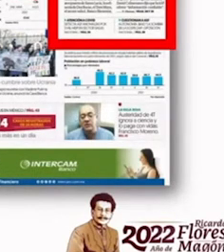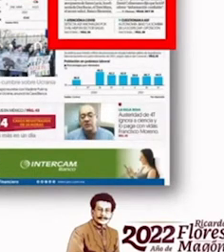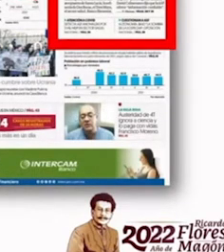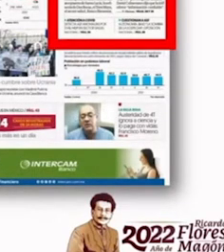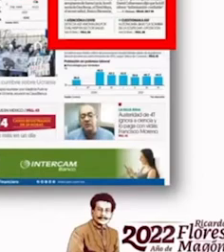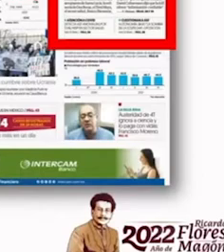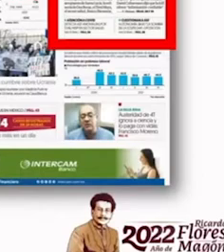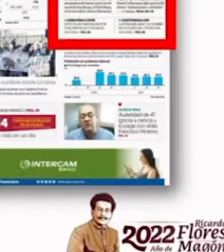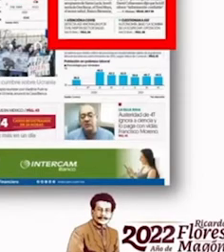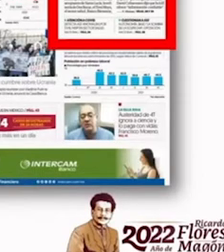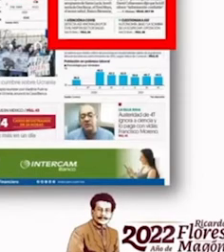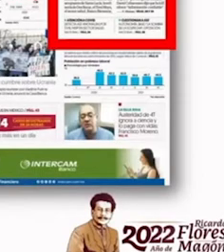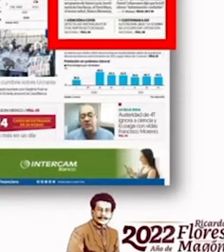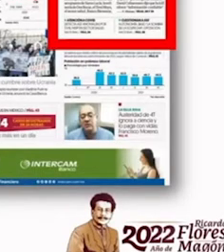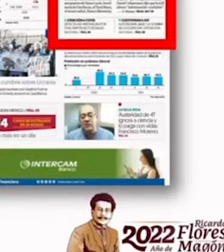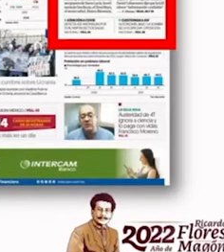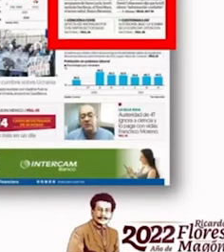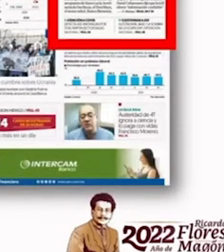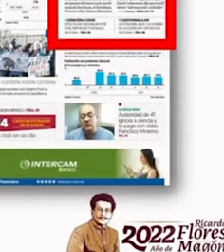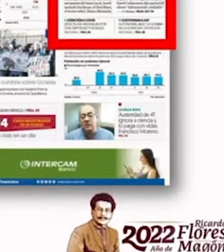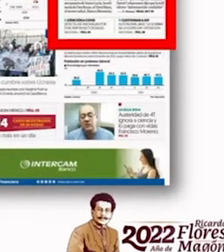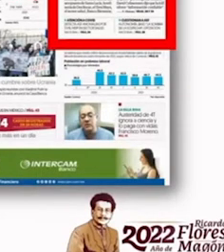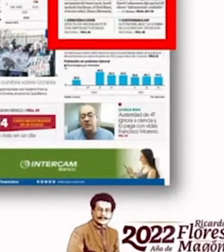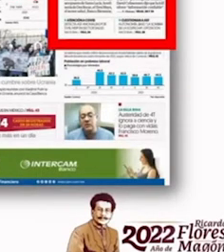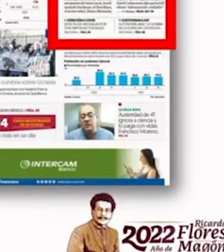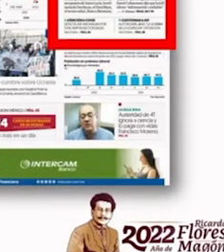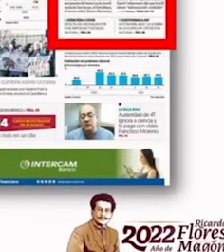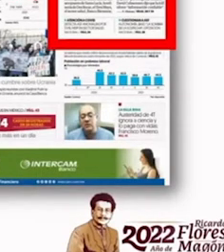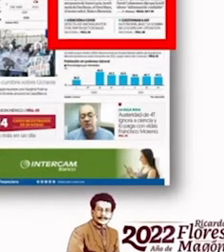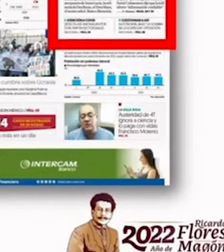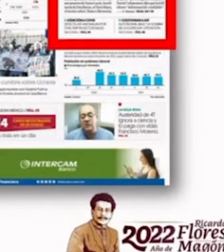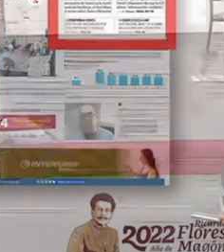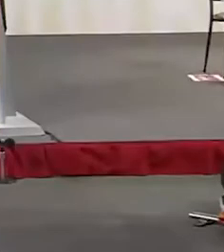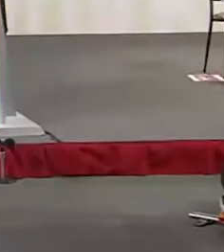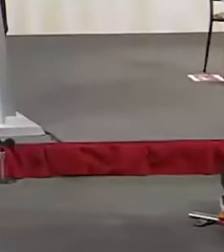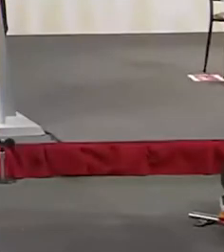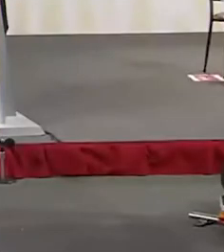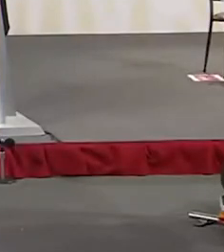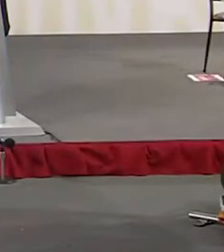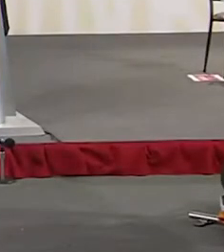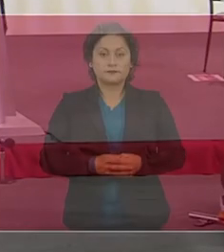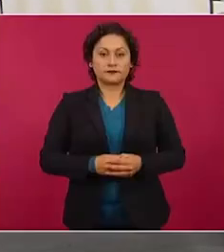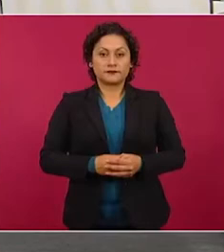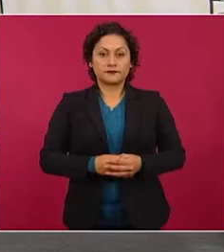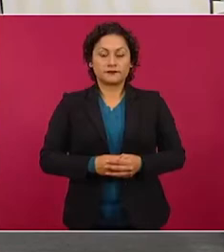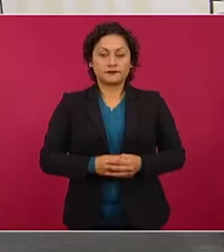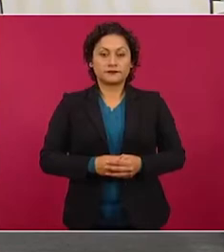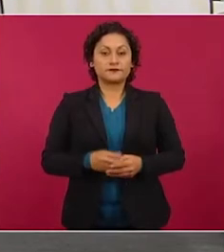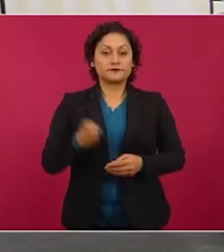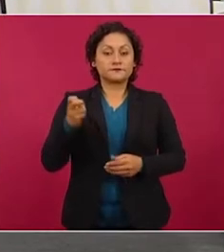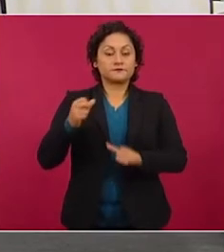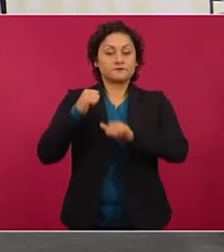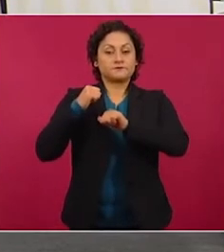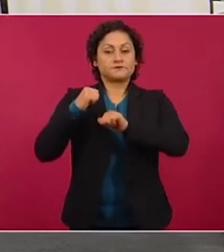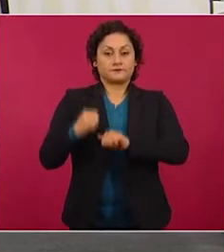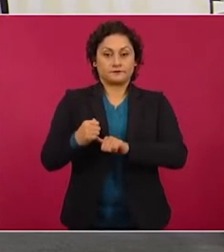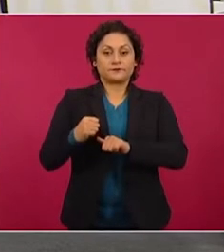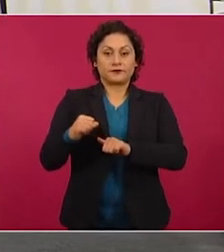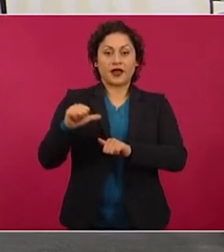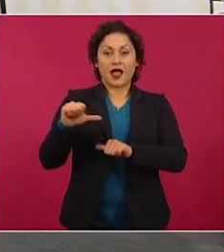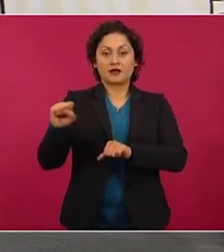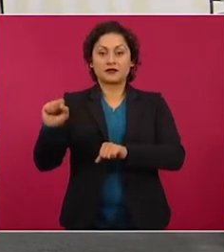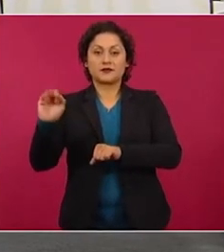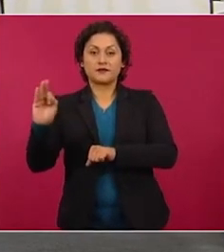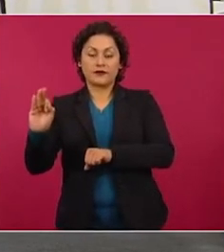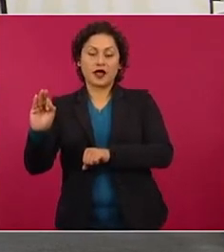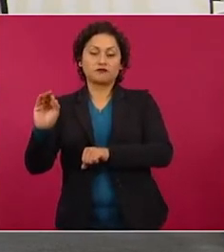e interpretaciones falsos de un reporte preliminar que hizo la Auditoría Superior de la Federación sobre